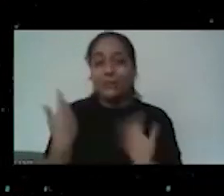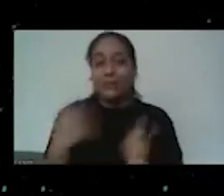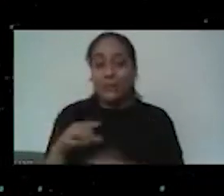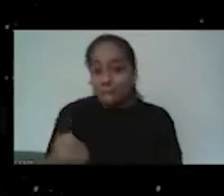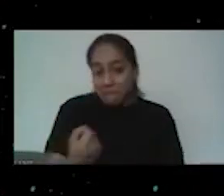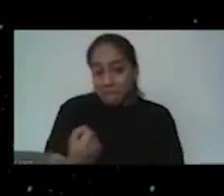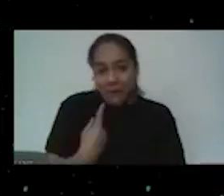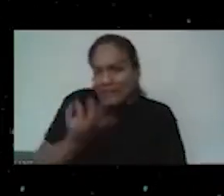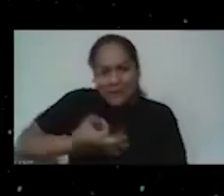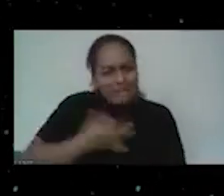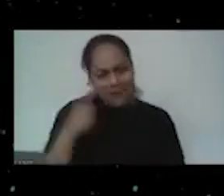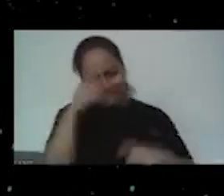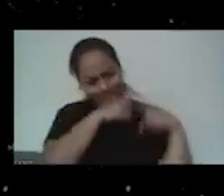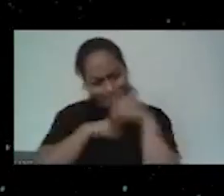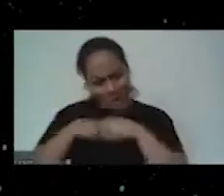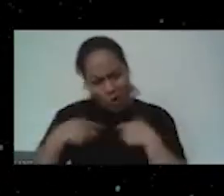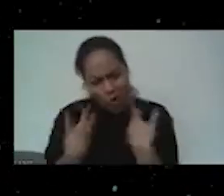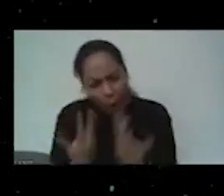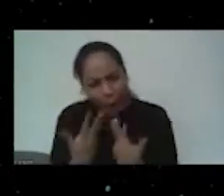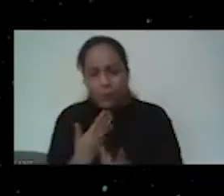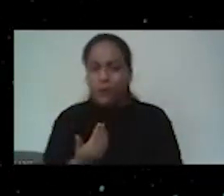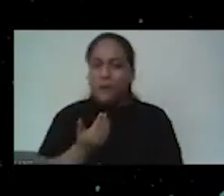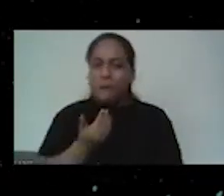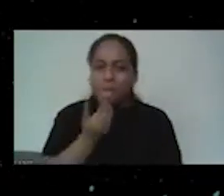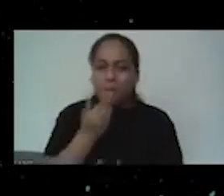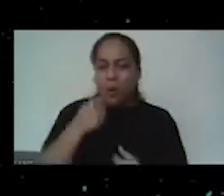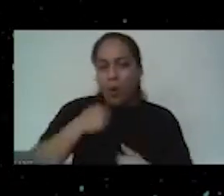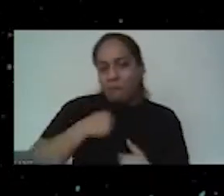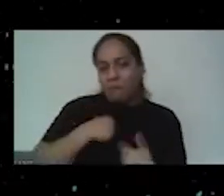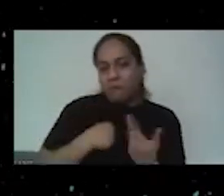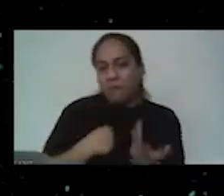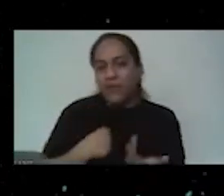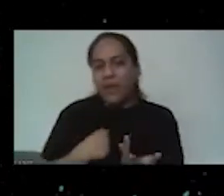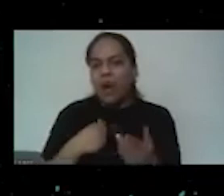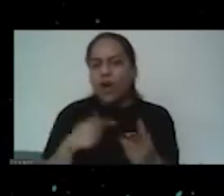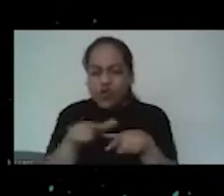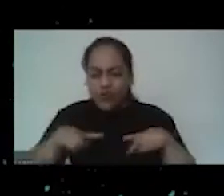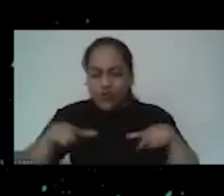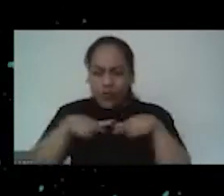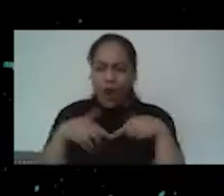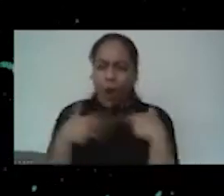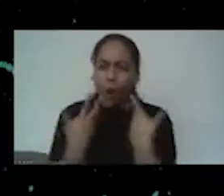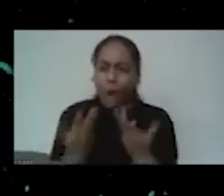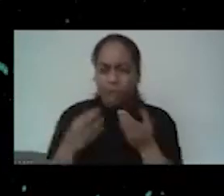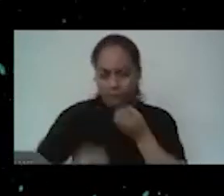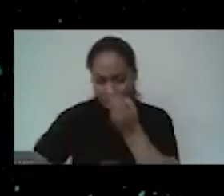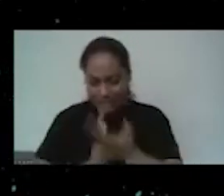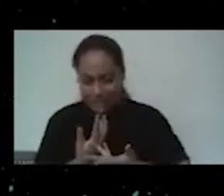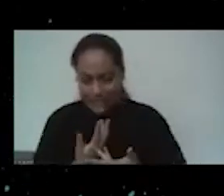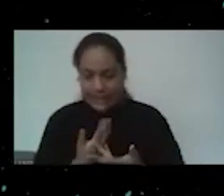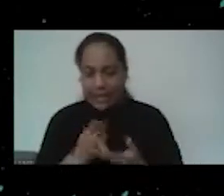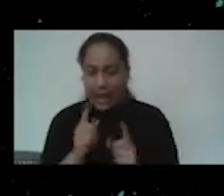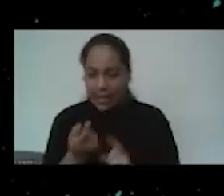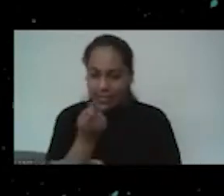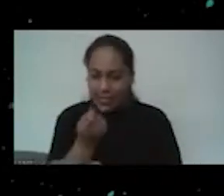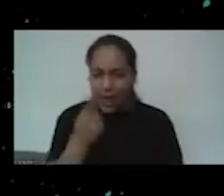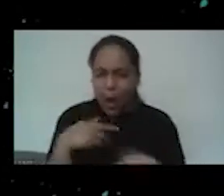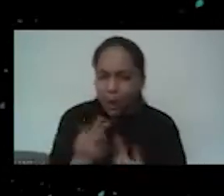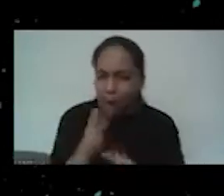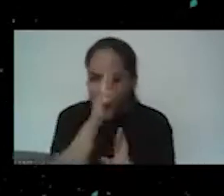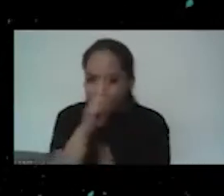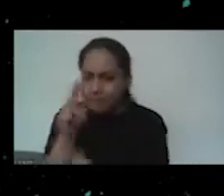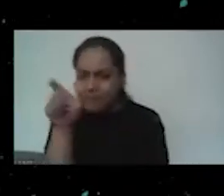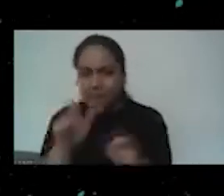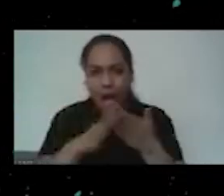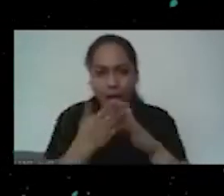me hago, ¿no? Desde el mismo lugar de la creación, pero también luego en el momento de